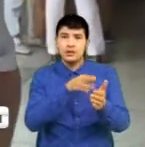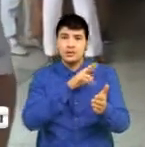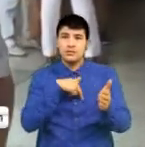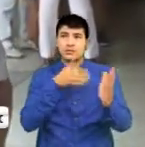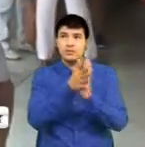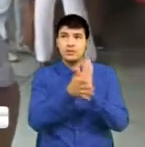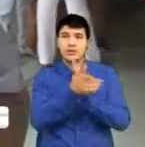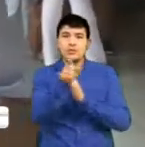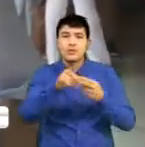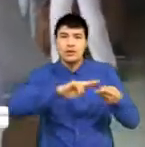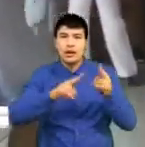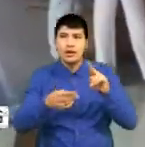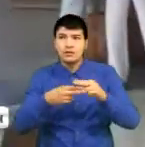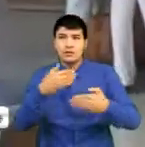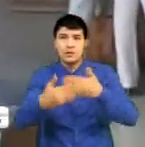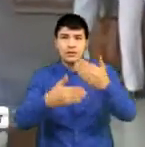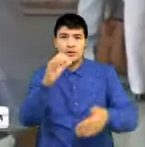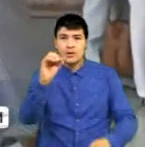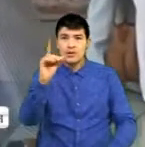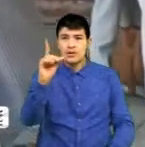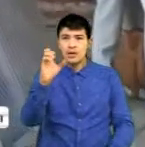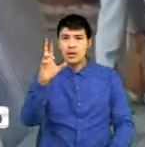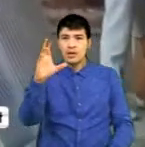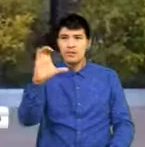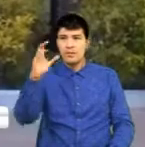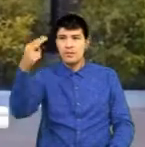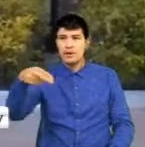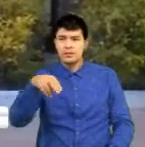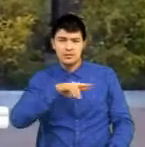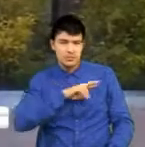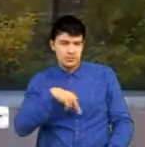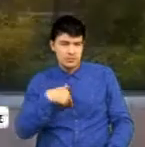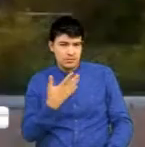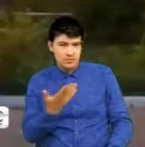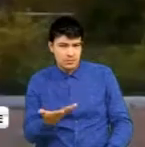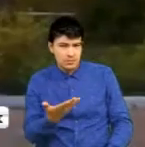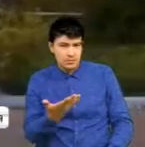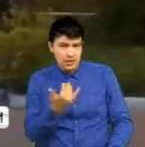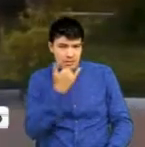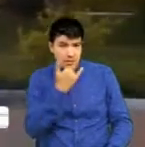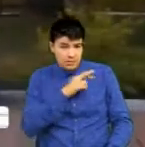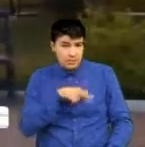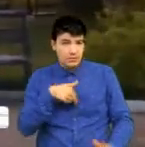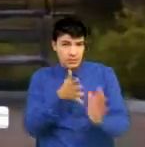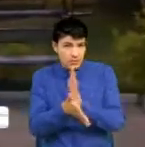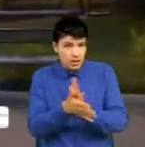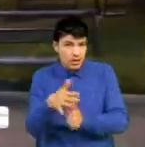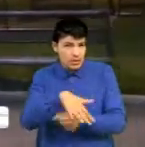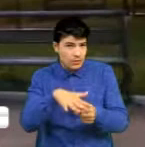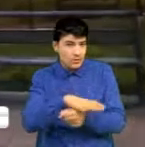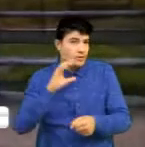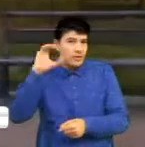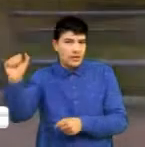encuentra involucrado en el caso Odebrecht? Entonces, ¿no contamos lo que sucede en Ocaña? Los medios de